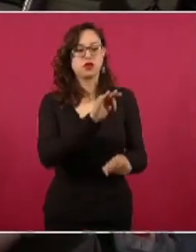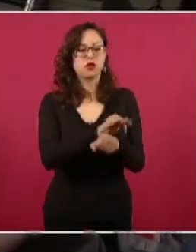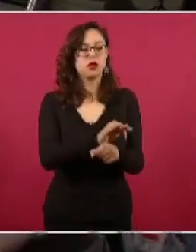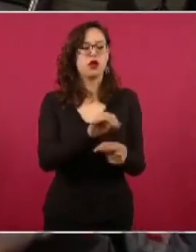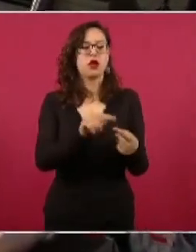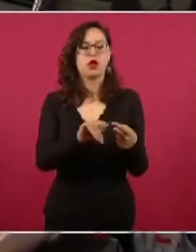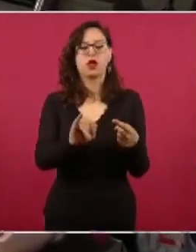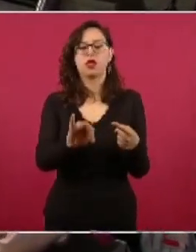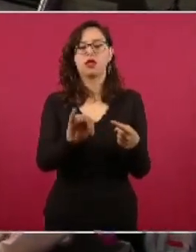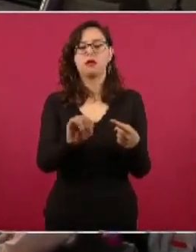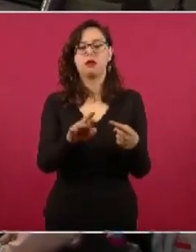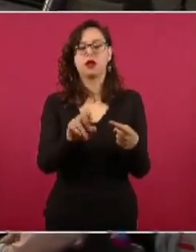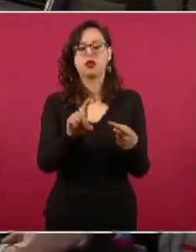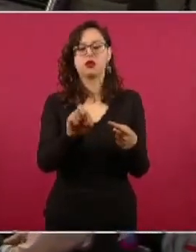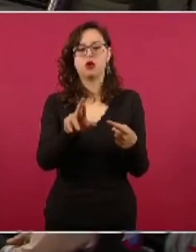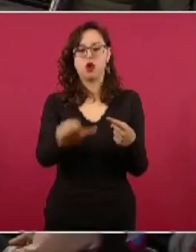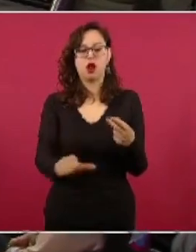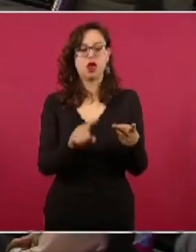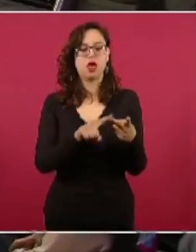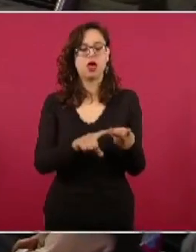Odebrecht,